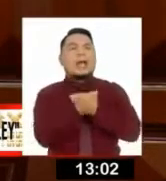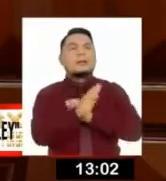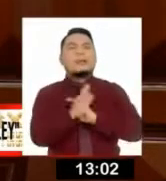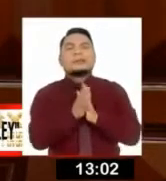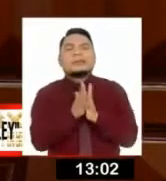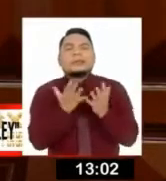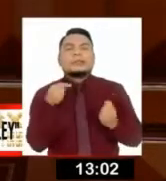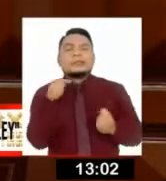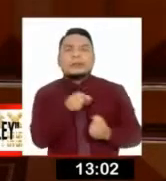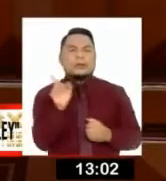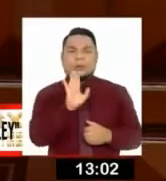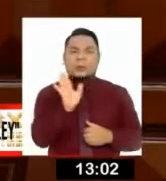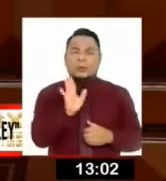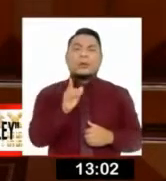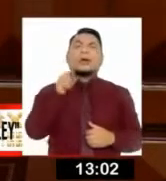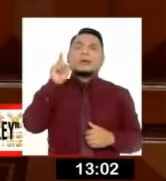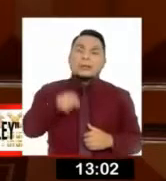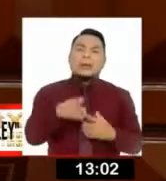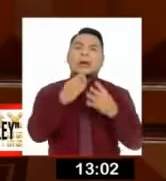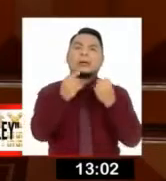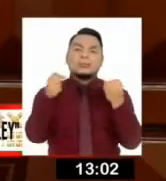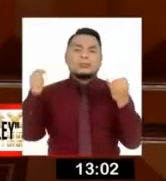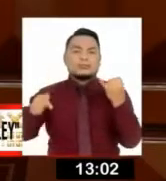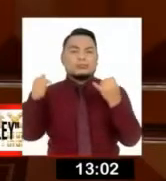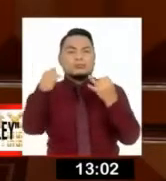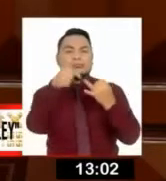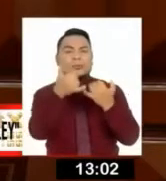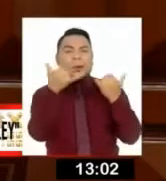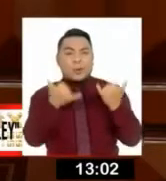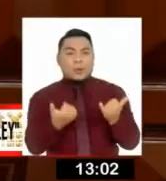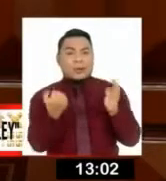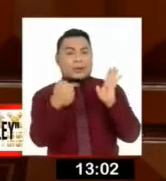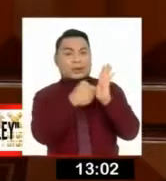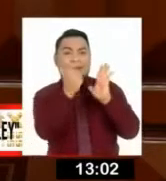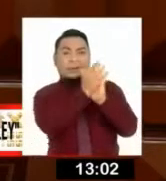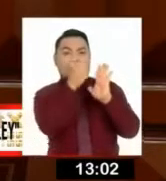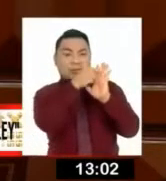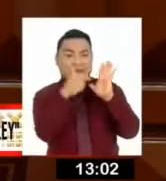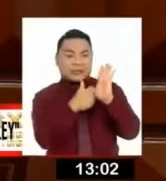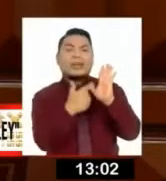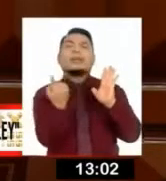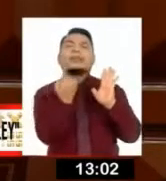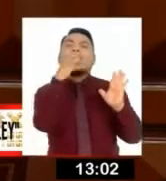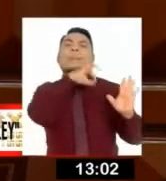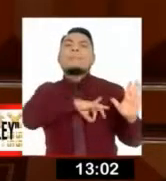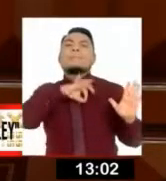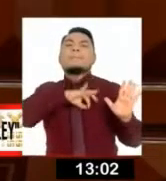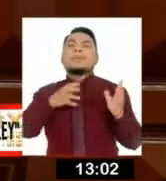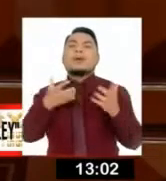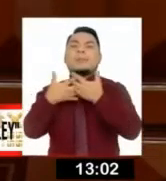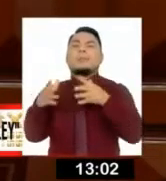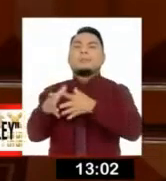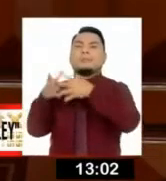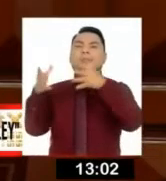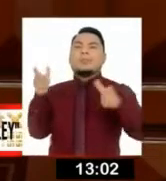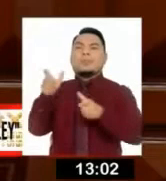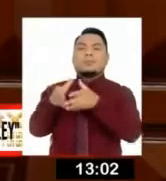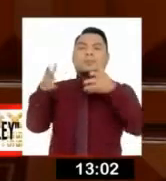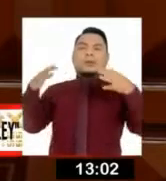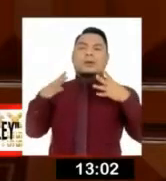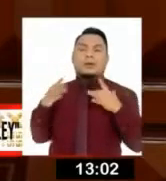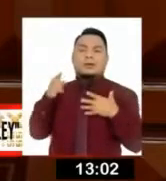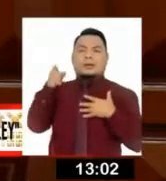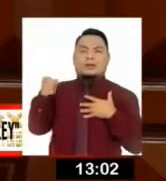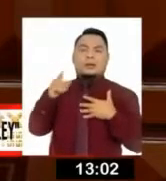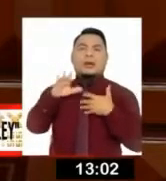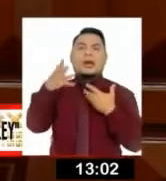hacerlos, sino que muchas de las disposiciones hoy vigentes solo benefician a las grandes corporaciones para que